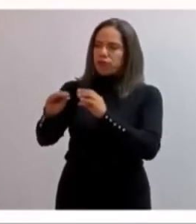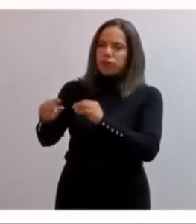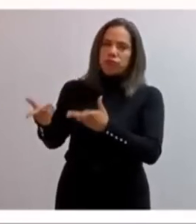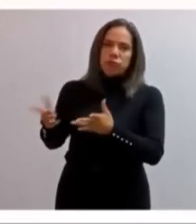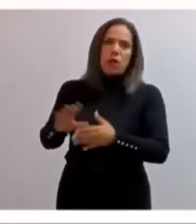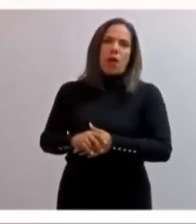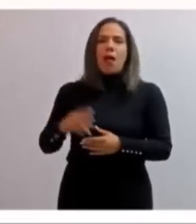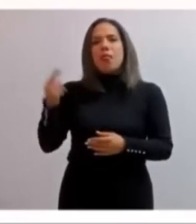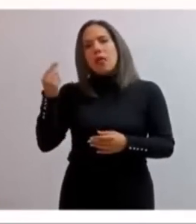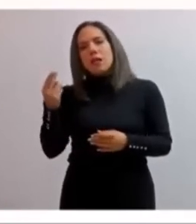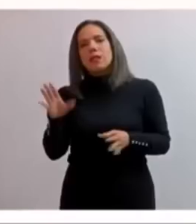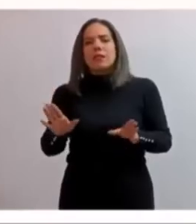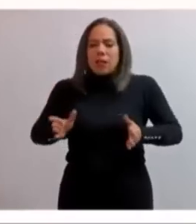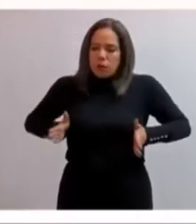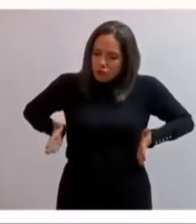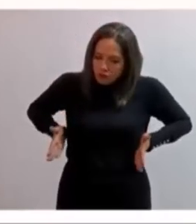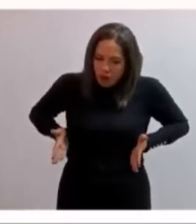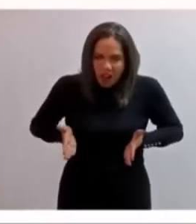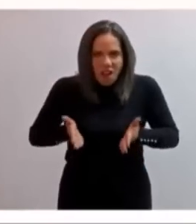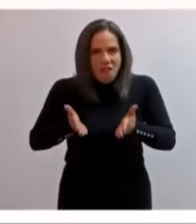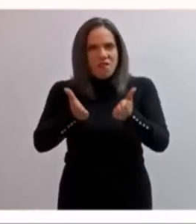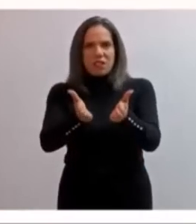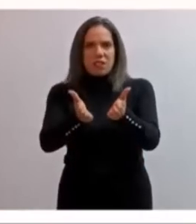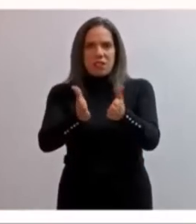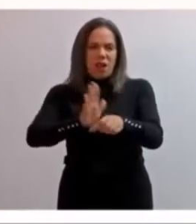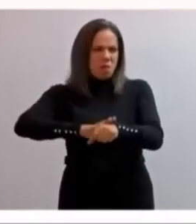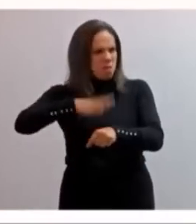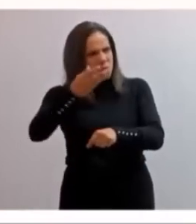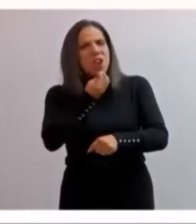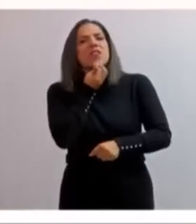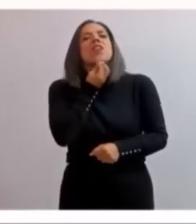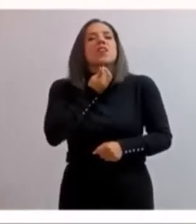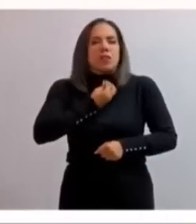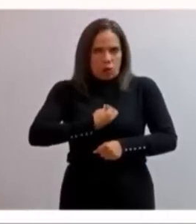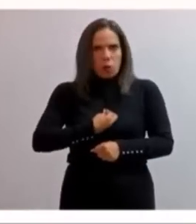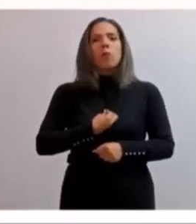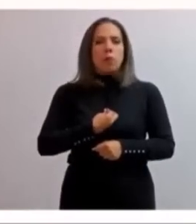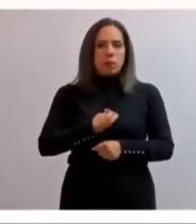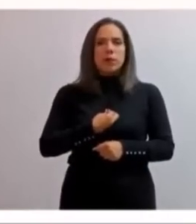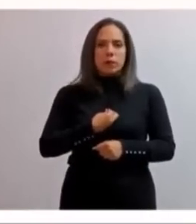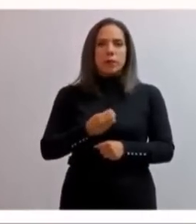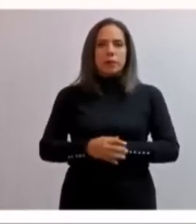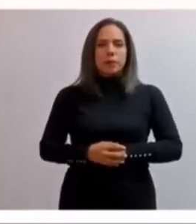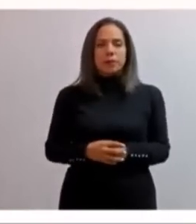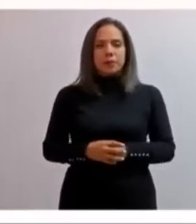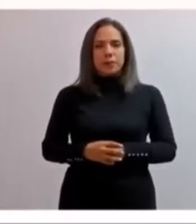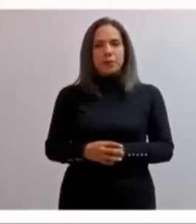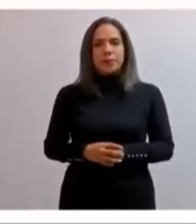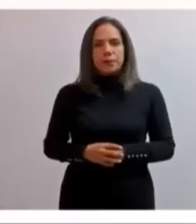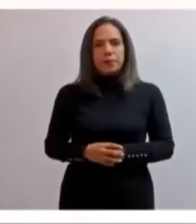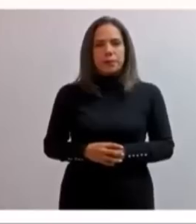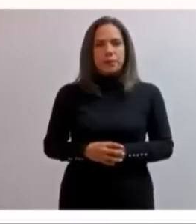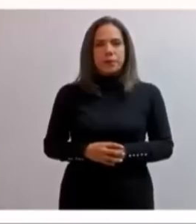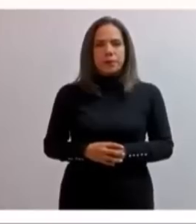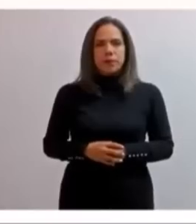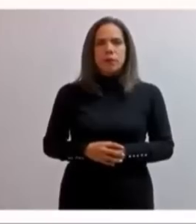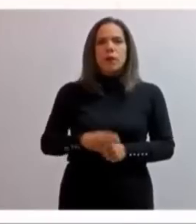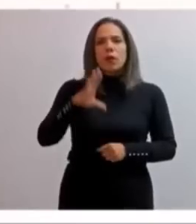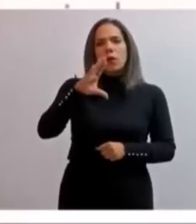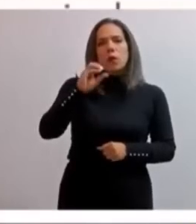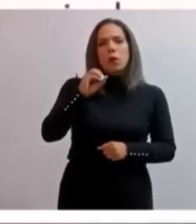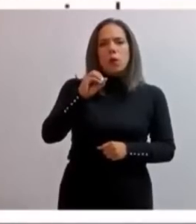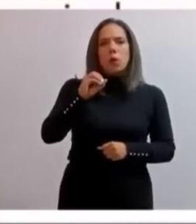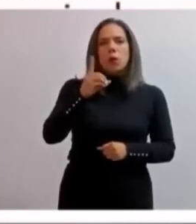necesitamos que vaya avanzando en el compromiso y en la tarea escolar. Por codiseño